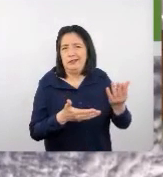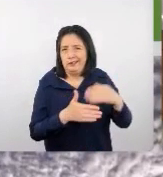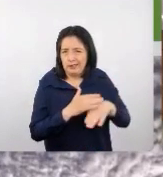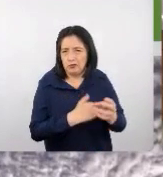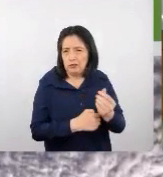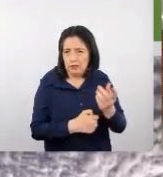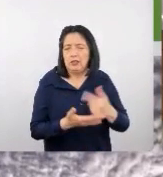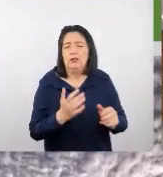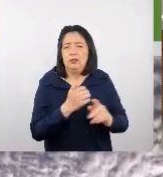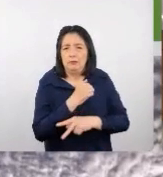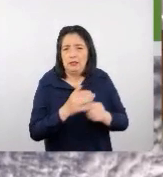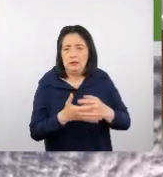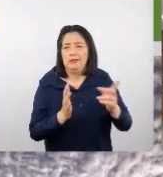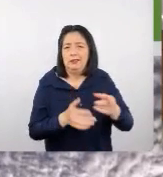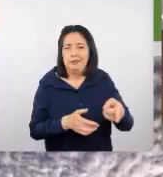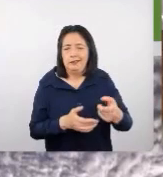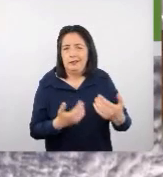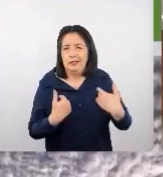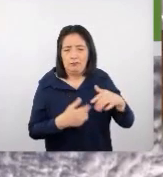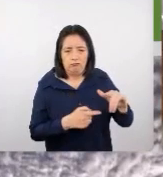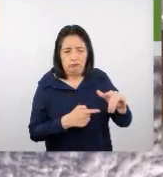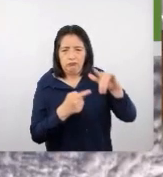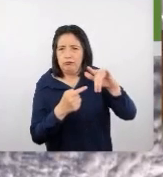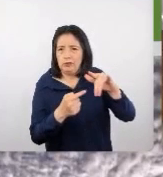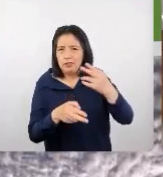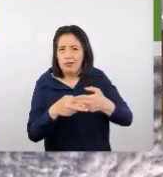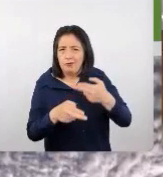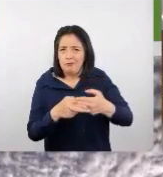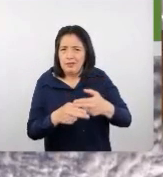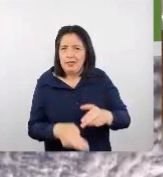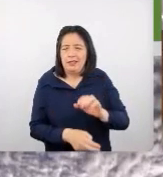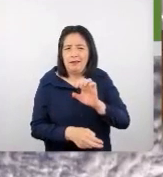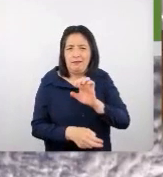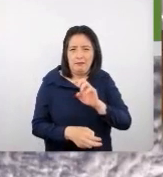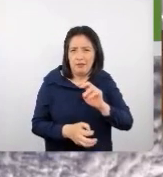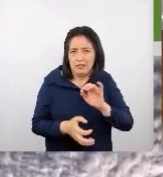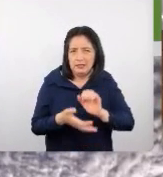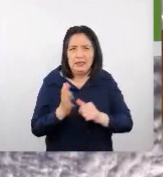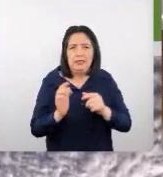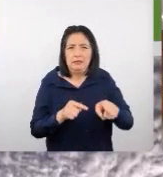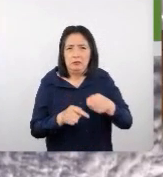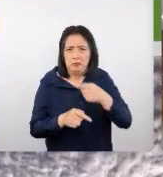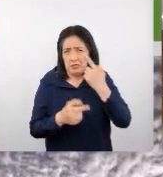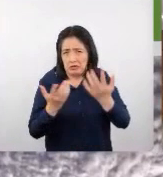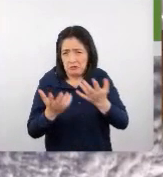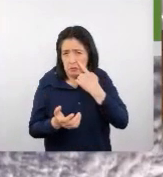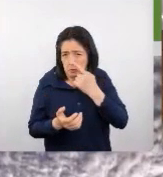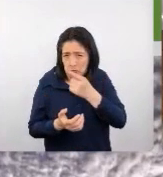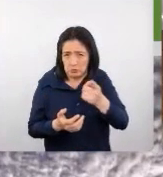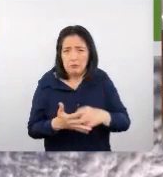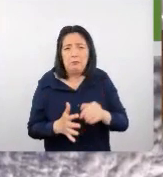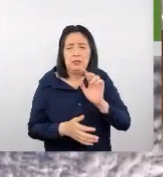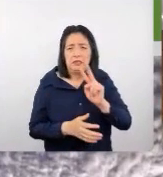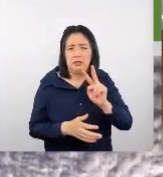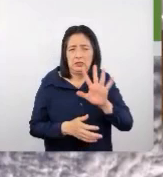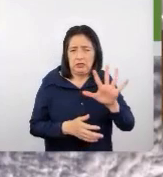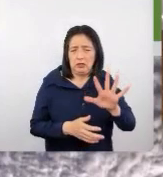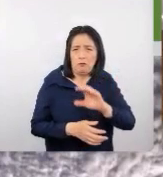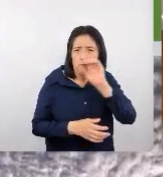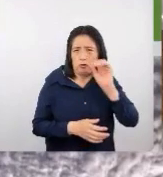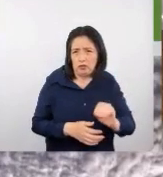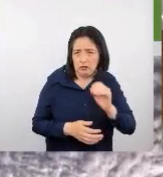creación de la aerolínea Emirates, que es muy probablemente que ustedes la conozcan, también representa el 25% del